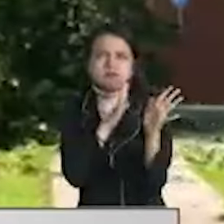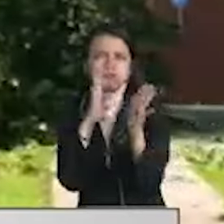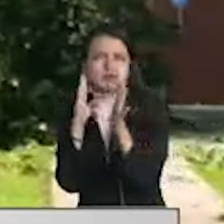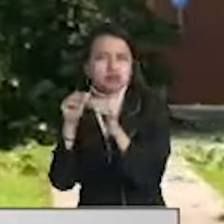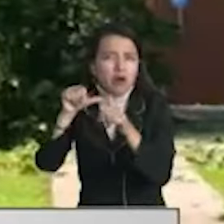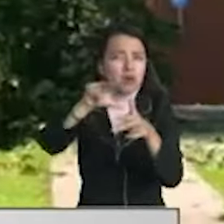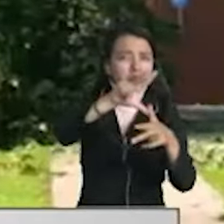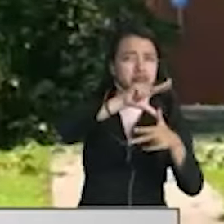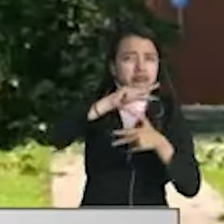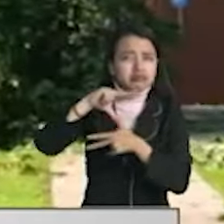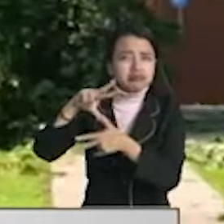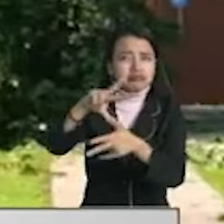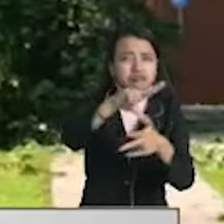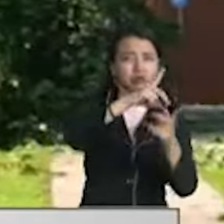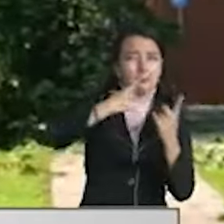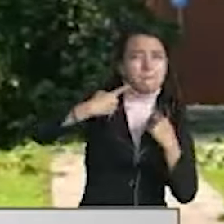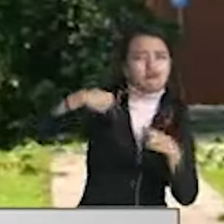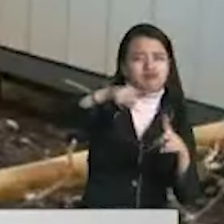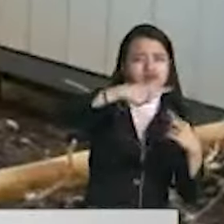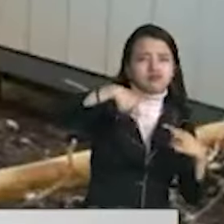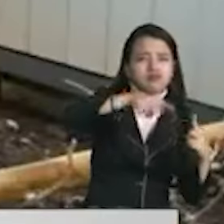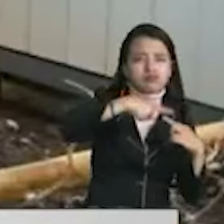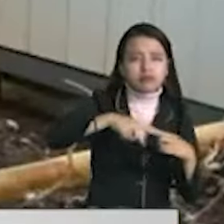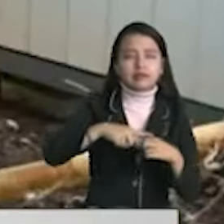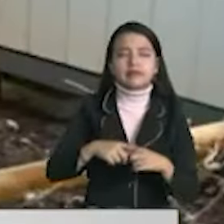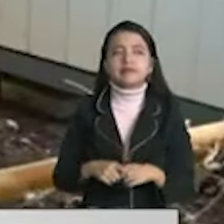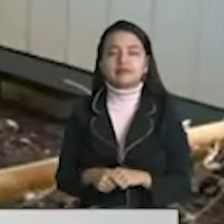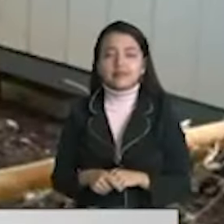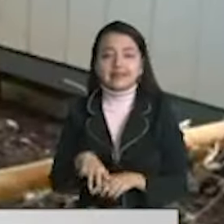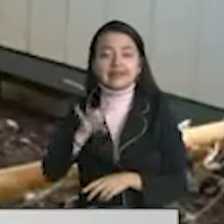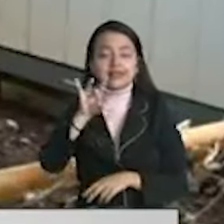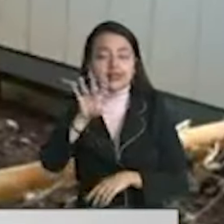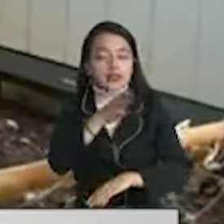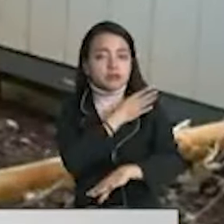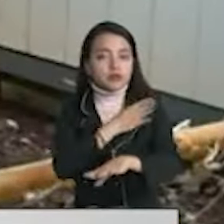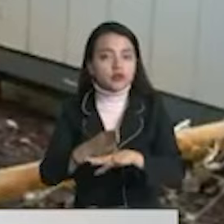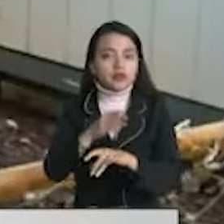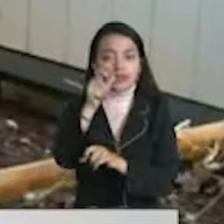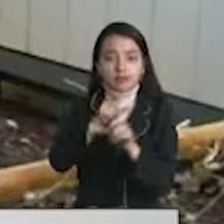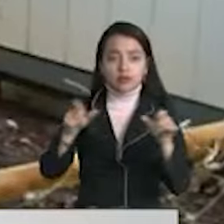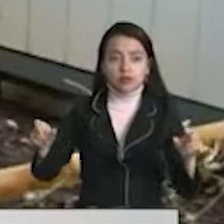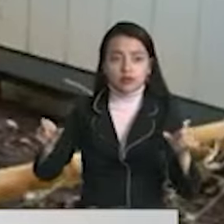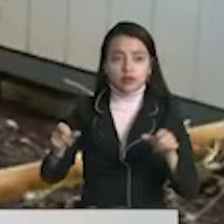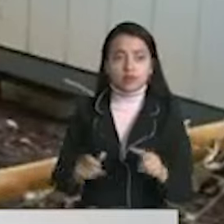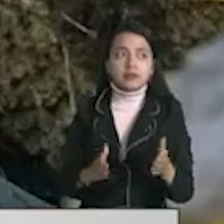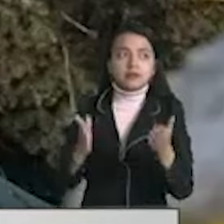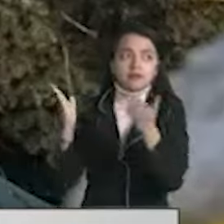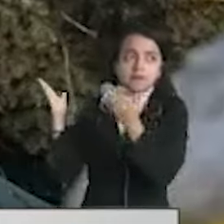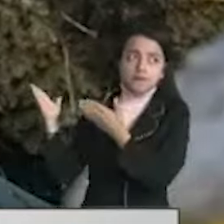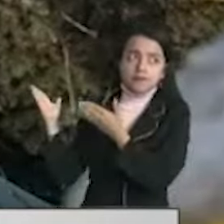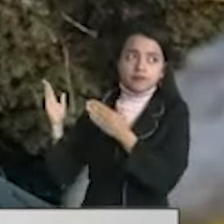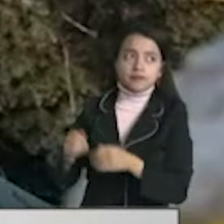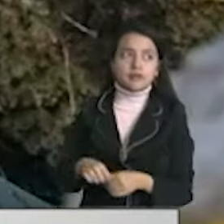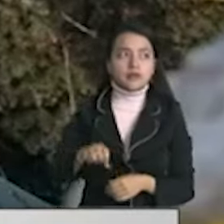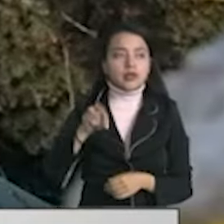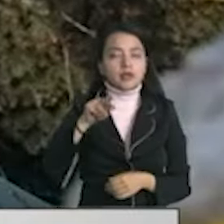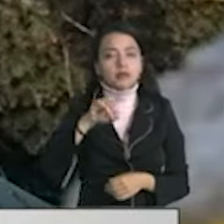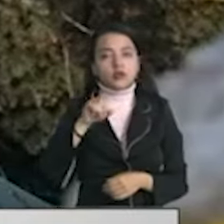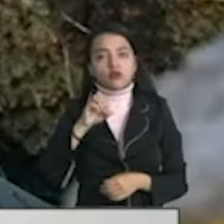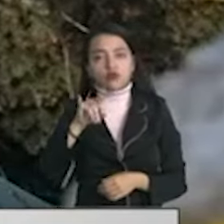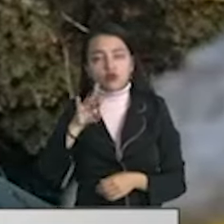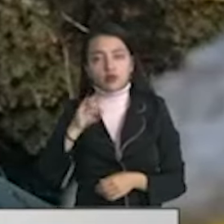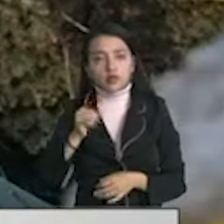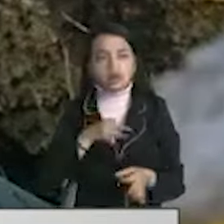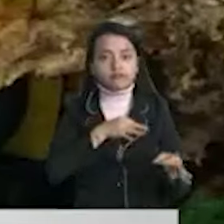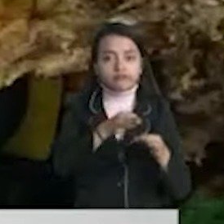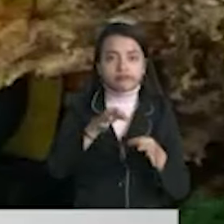tornados. Las autoridades informaron que más de 15 millones de personas en Iowa, Illinois, Wisconsin y Missouri